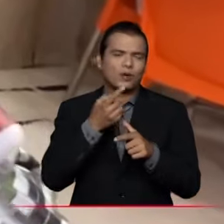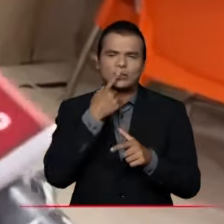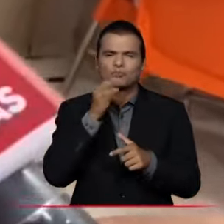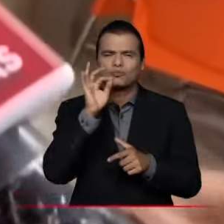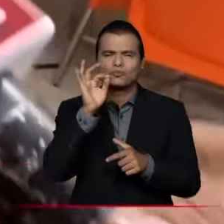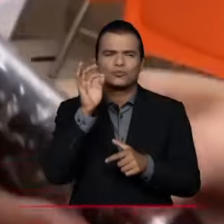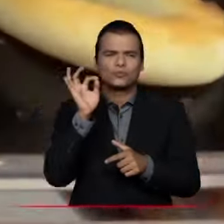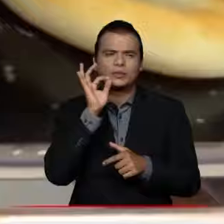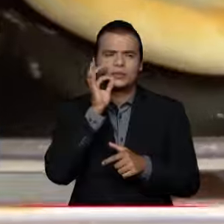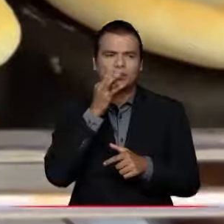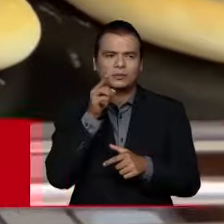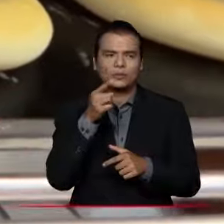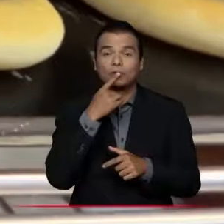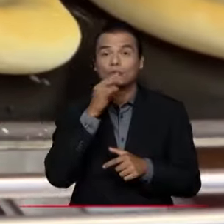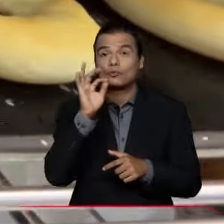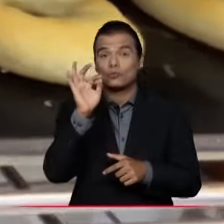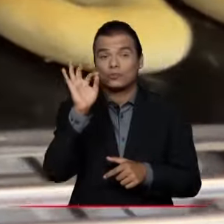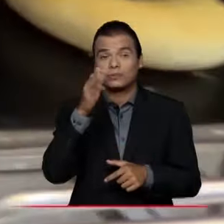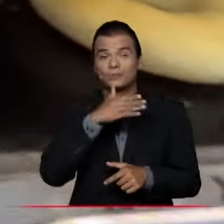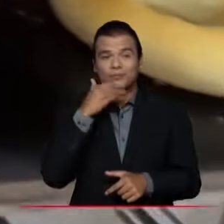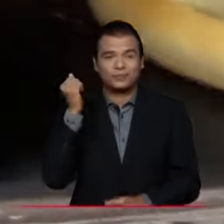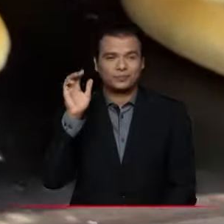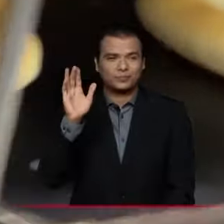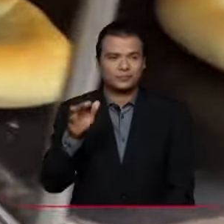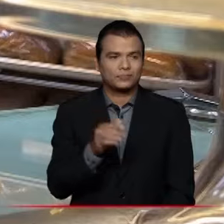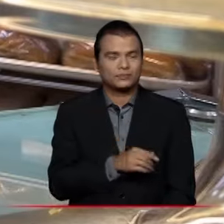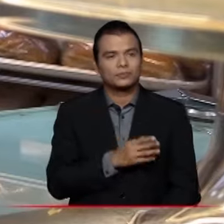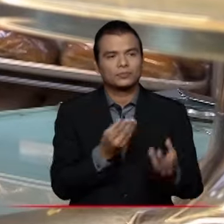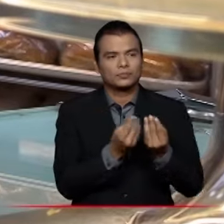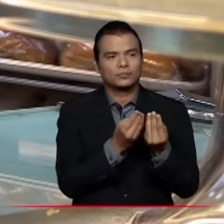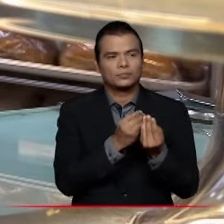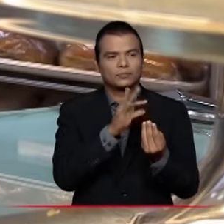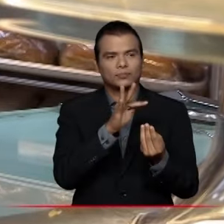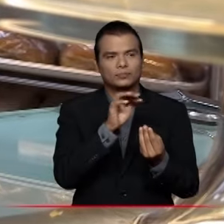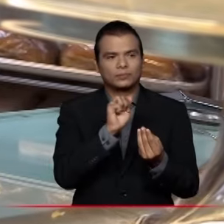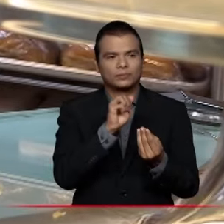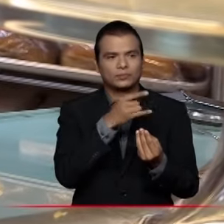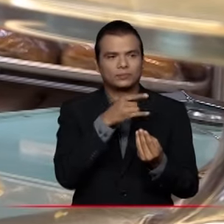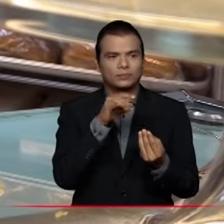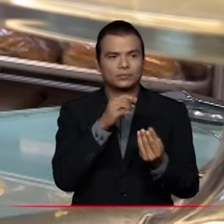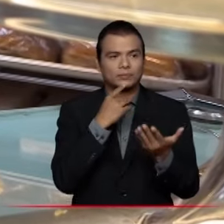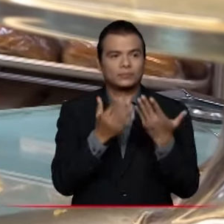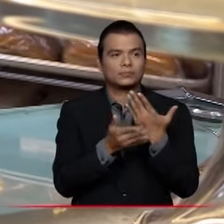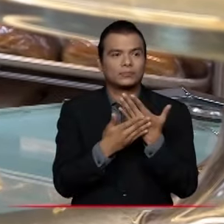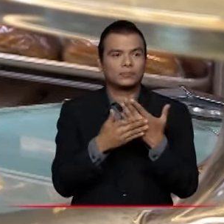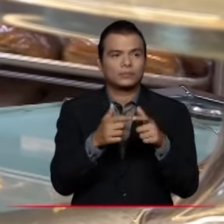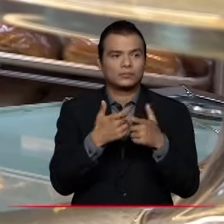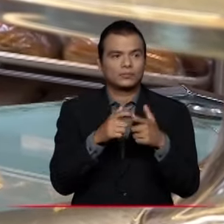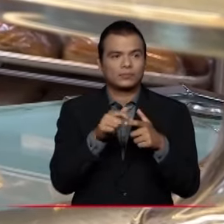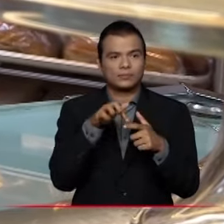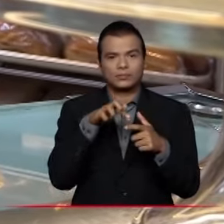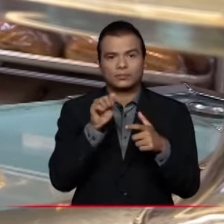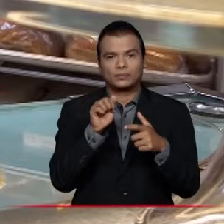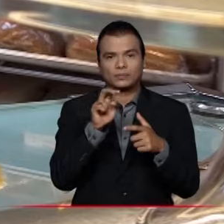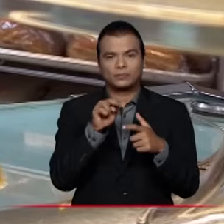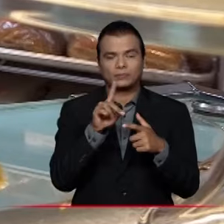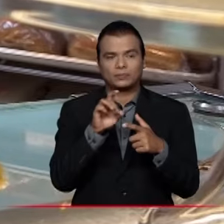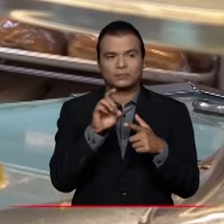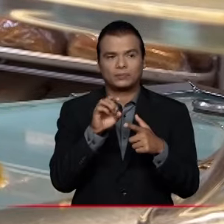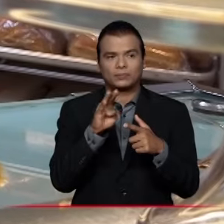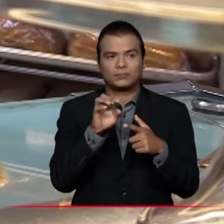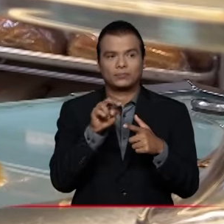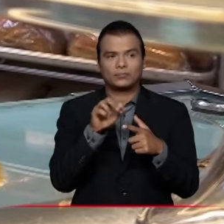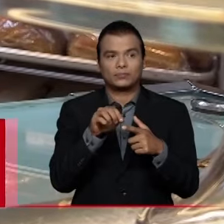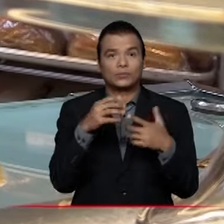muy rico y este me hizo muy sabroso la guía gastronómica t Atlas calificó al pan de Bono como el número uno en el